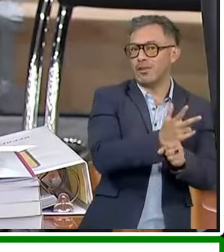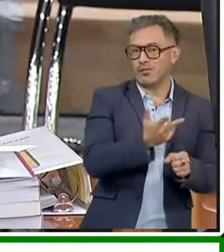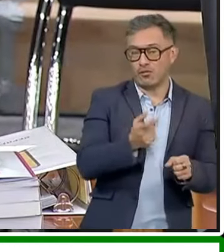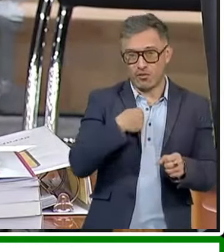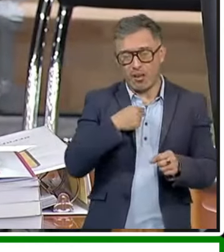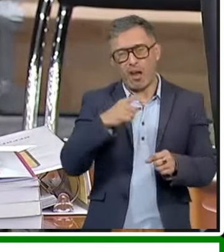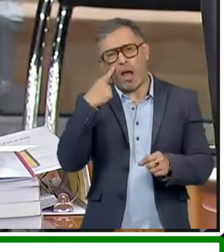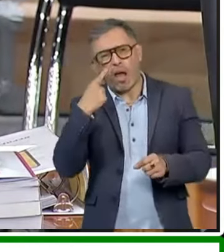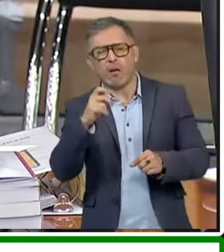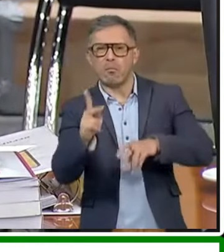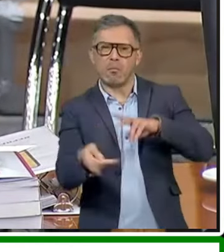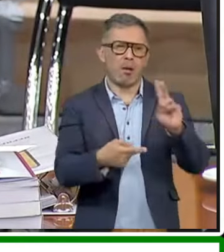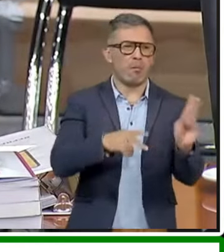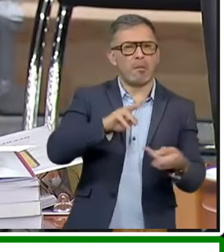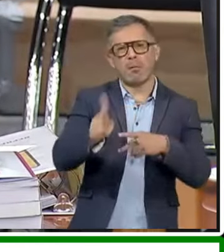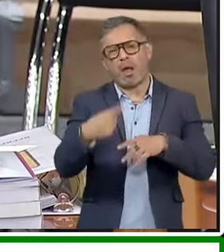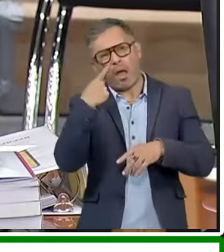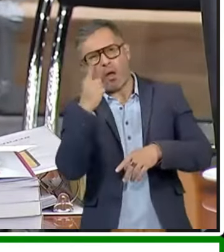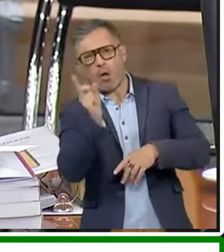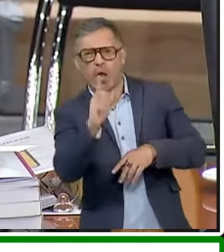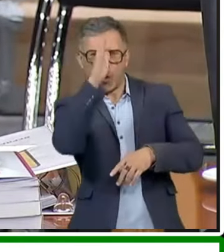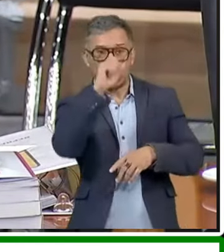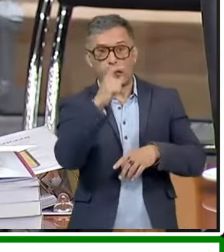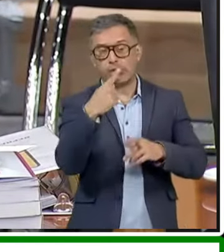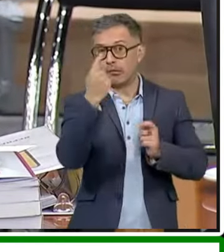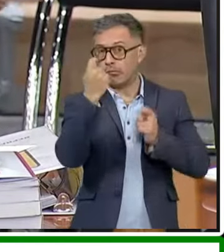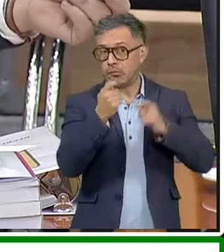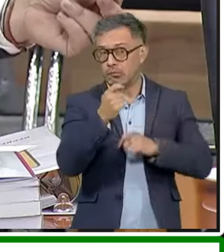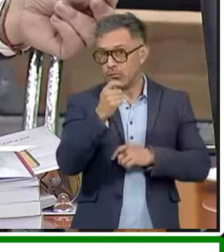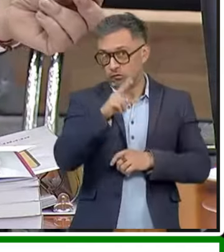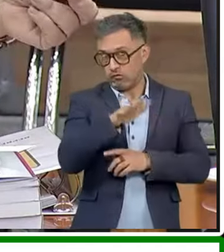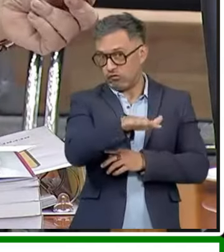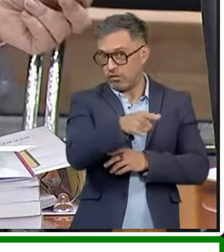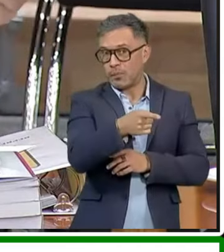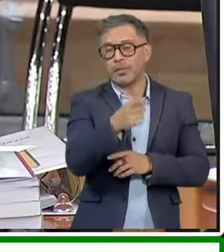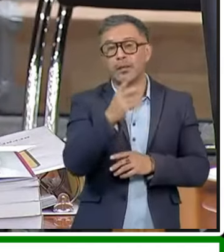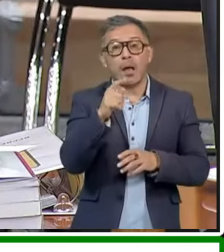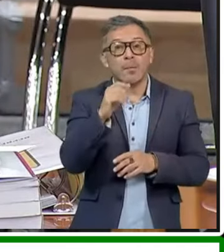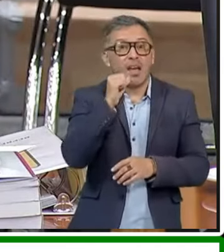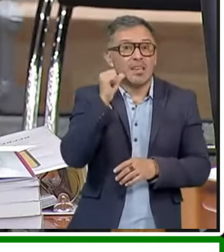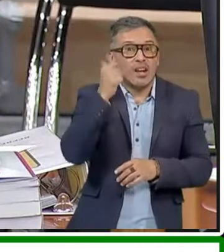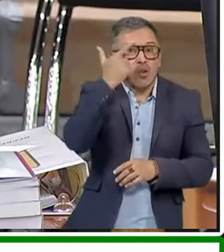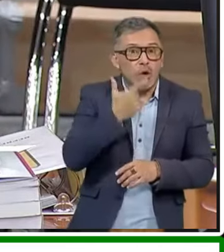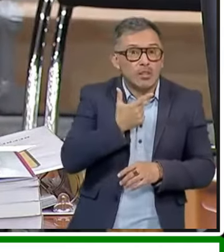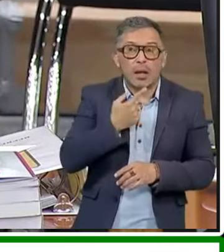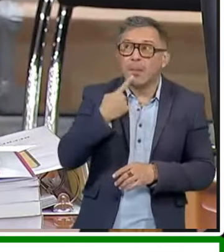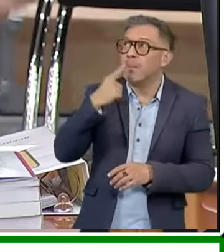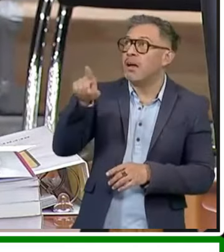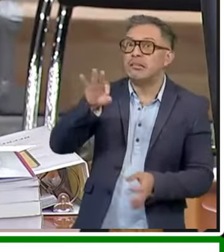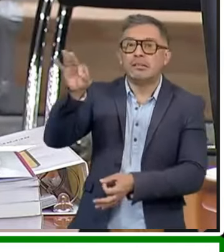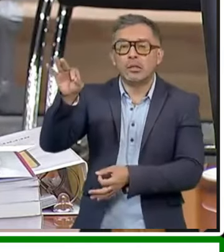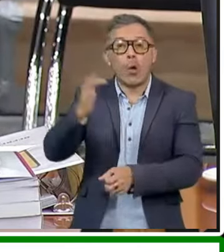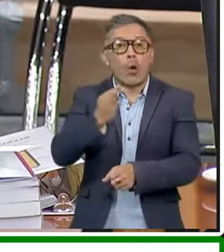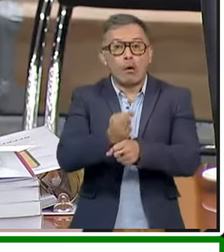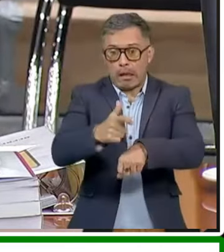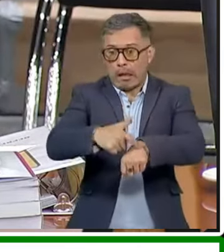estos desfiguros con los que se están aquí planteando, como que si ayer en la noche hicieron y ya ahorita les surge que